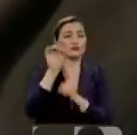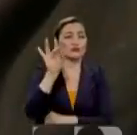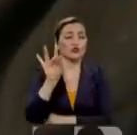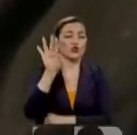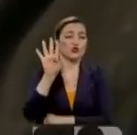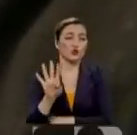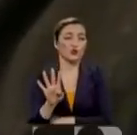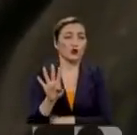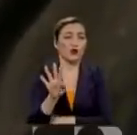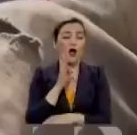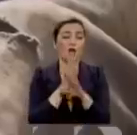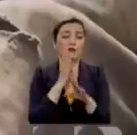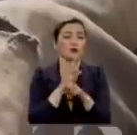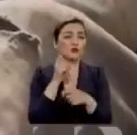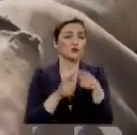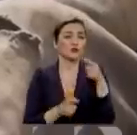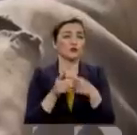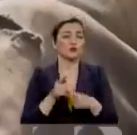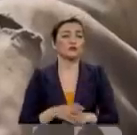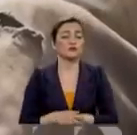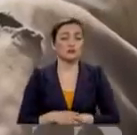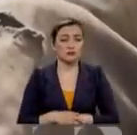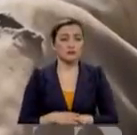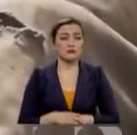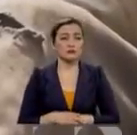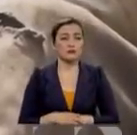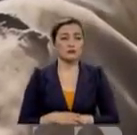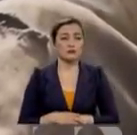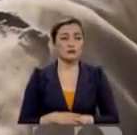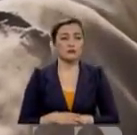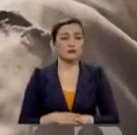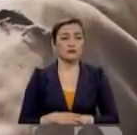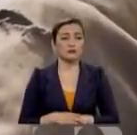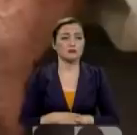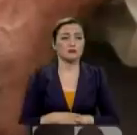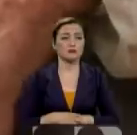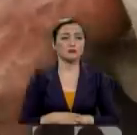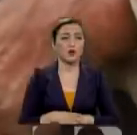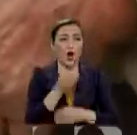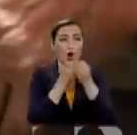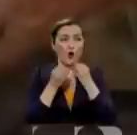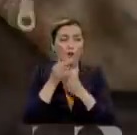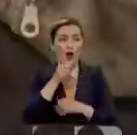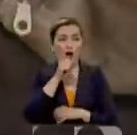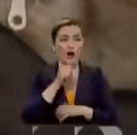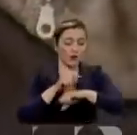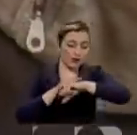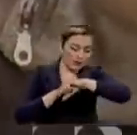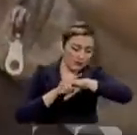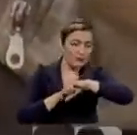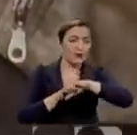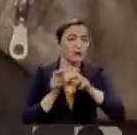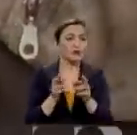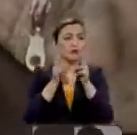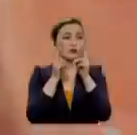años casi no puede hablar, pero eso sí, está pendiente de que sea la hora de almorzar en un reloj que habría sido